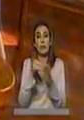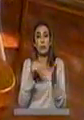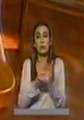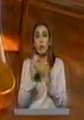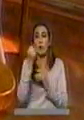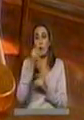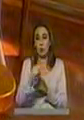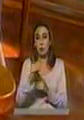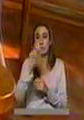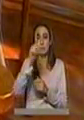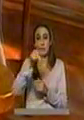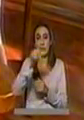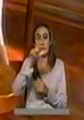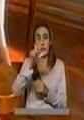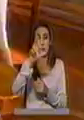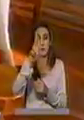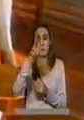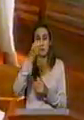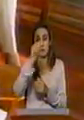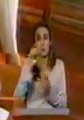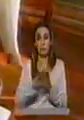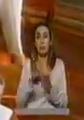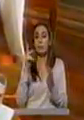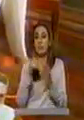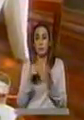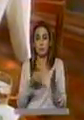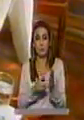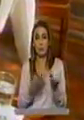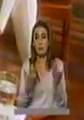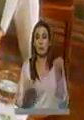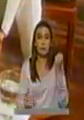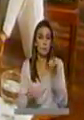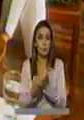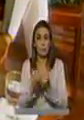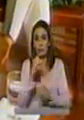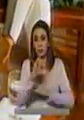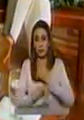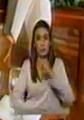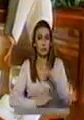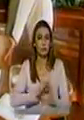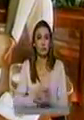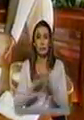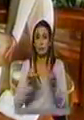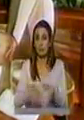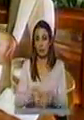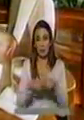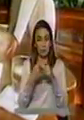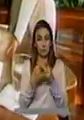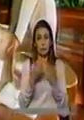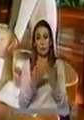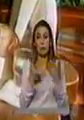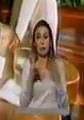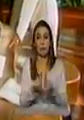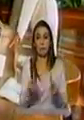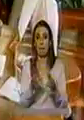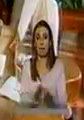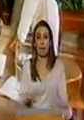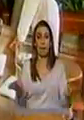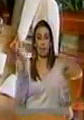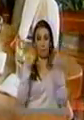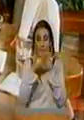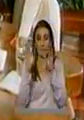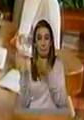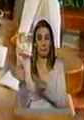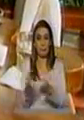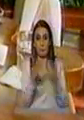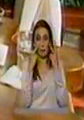Es ecuatoriana. Ajá. Tiene apoyo internacional, pero va a comenzar ya sus operaciones. Y lo más importante para esta